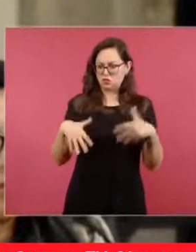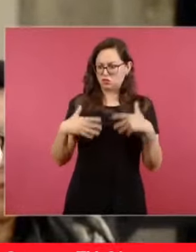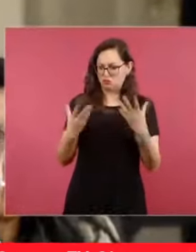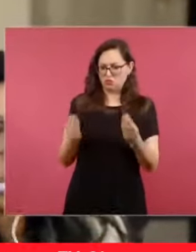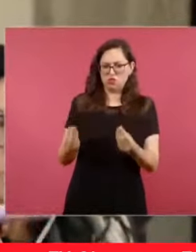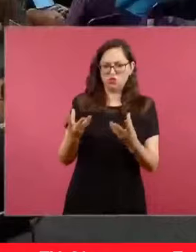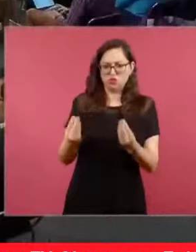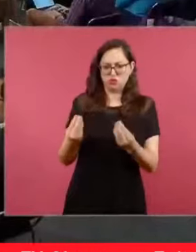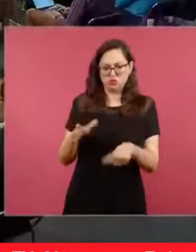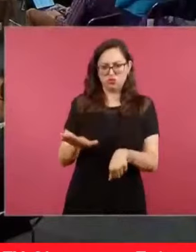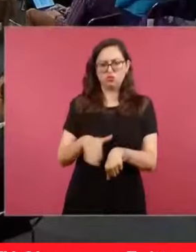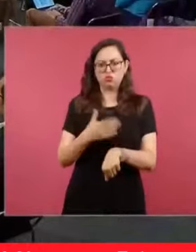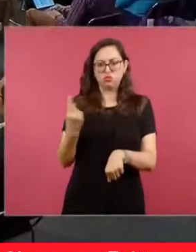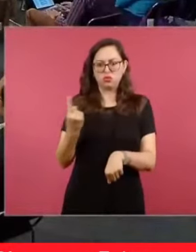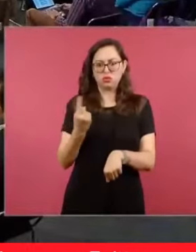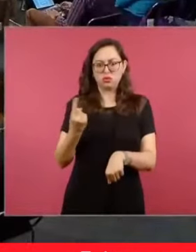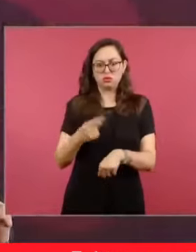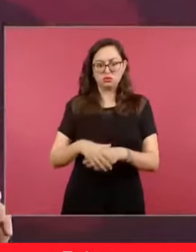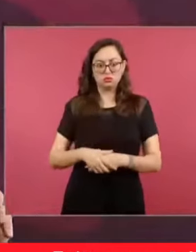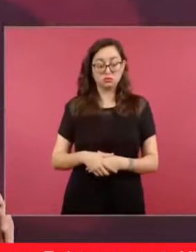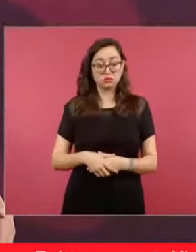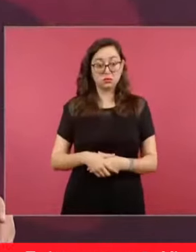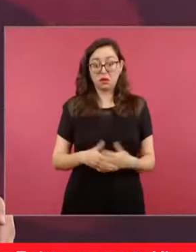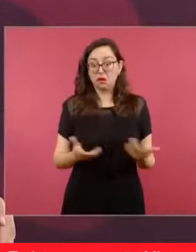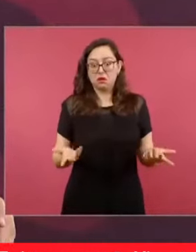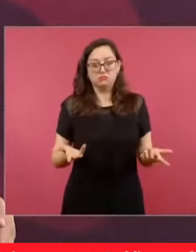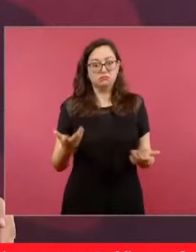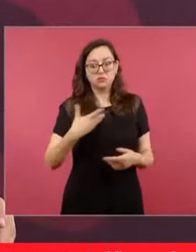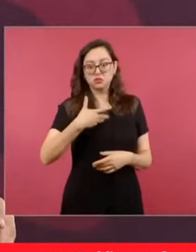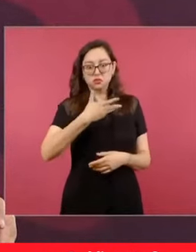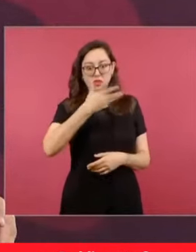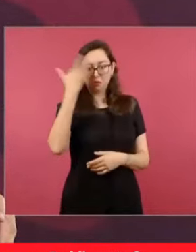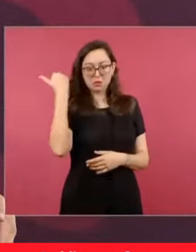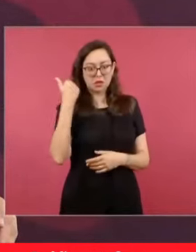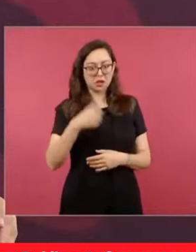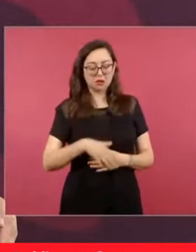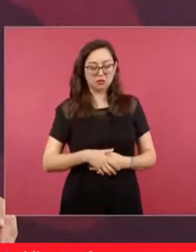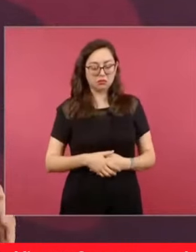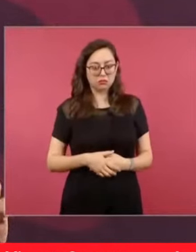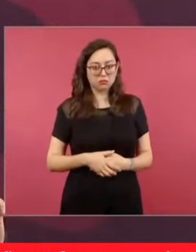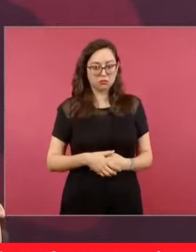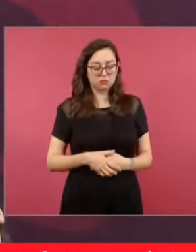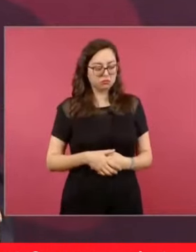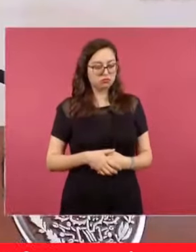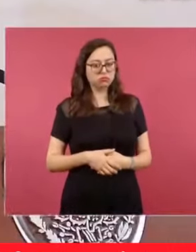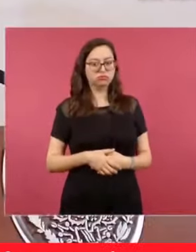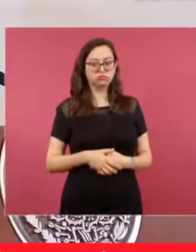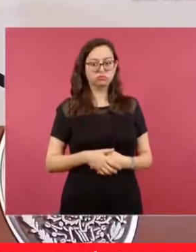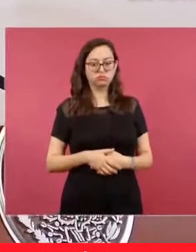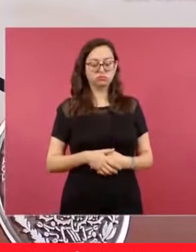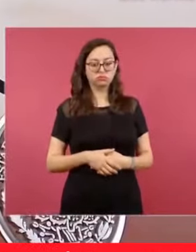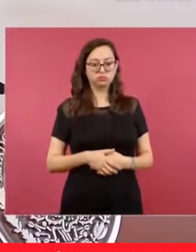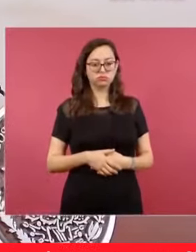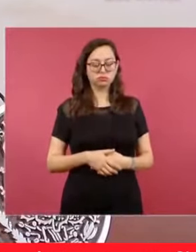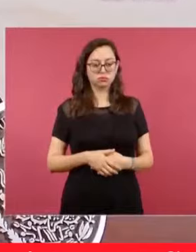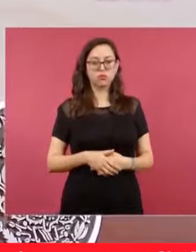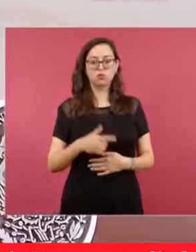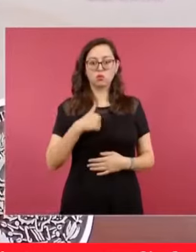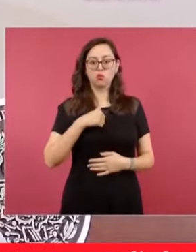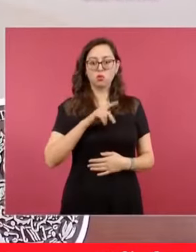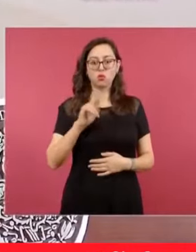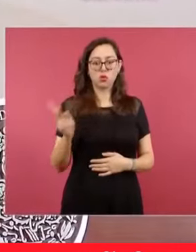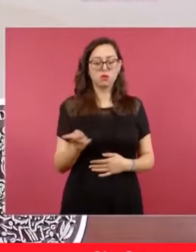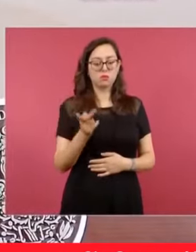qué Pues yo no sé ahí Sí este le vamos a preguntar de la bía de la cancilla sí